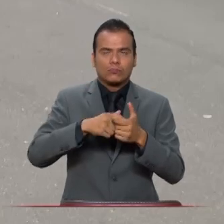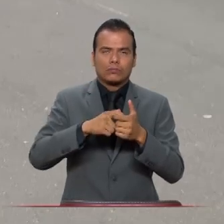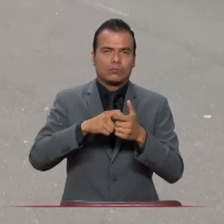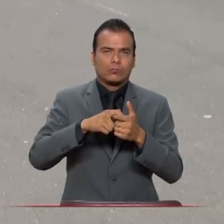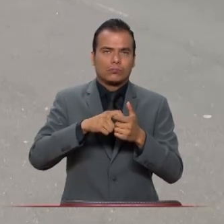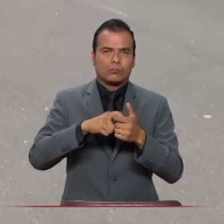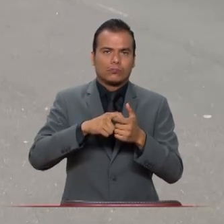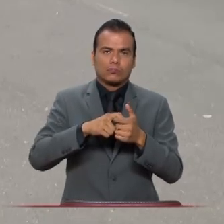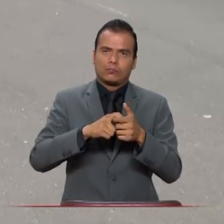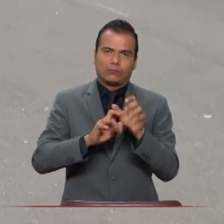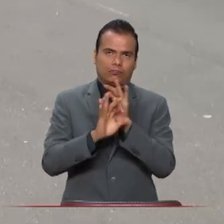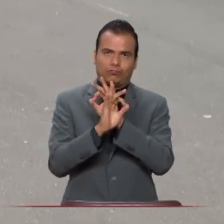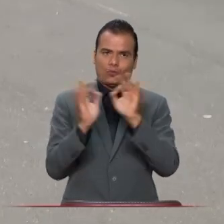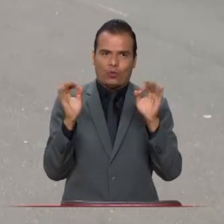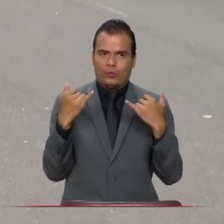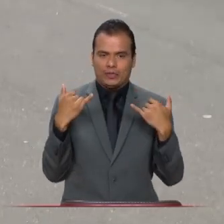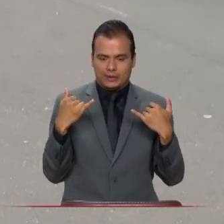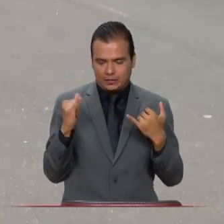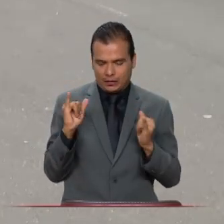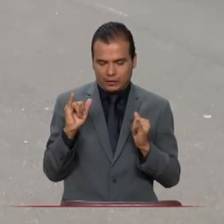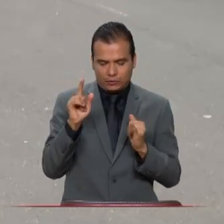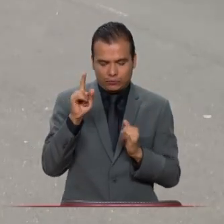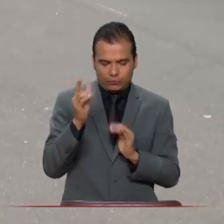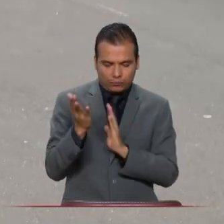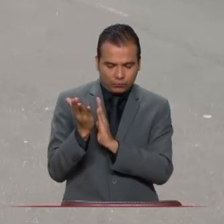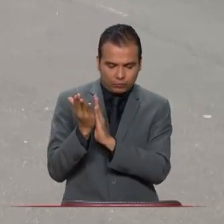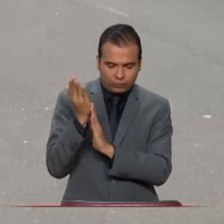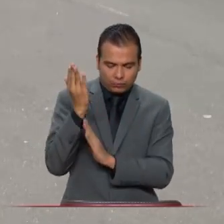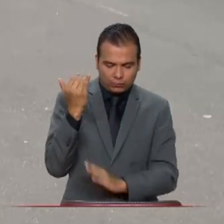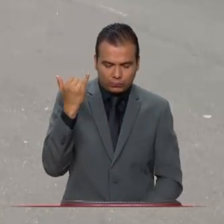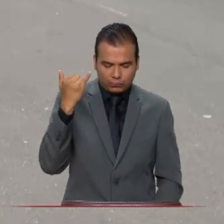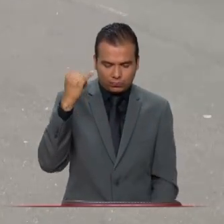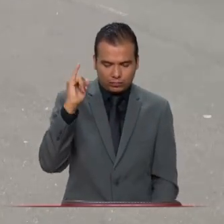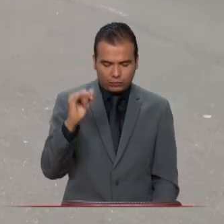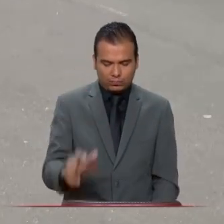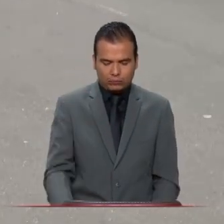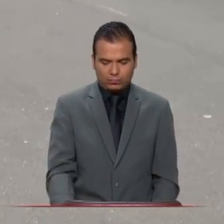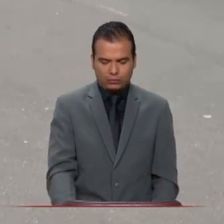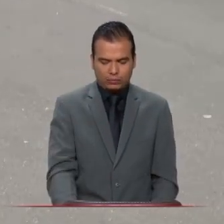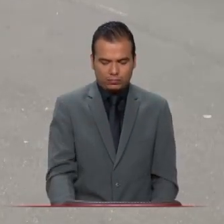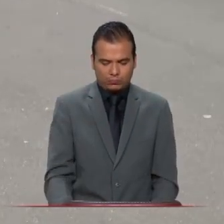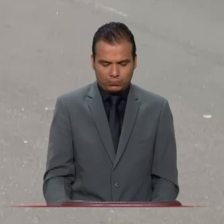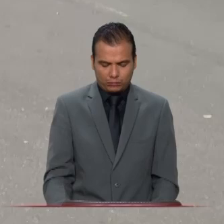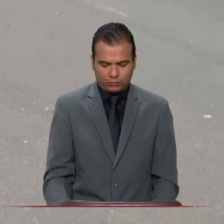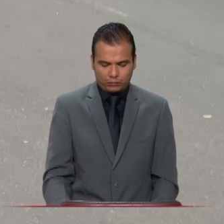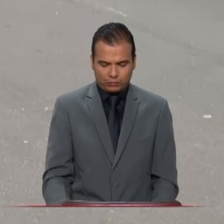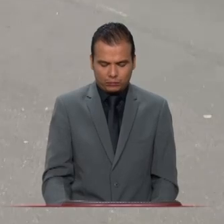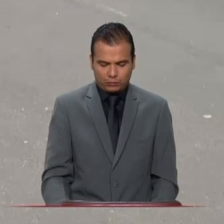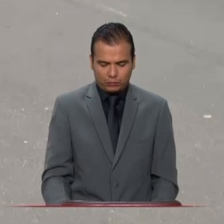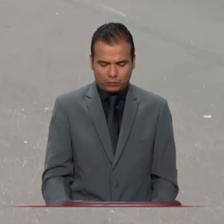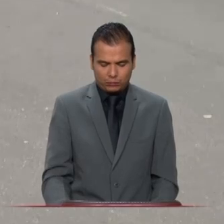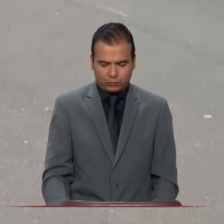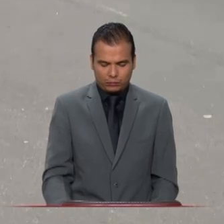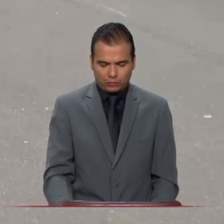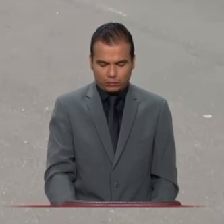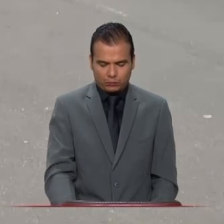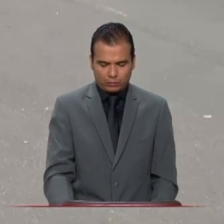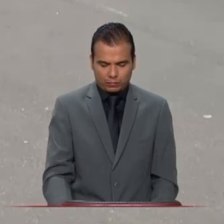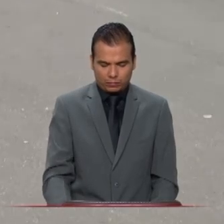Gigi, televidentes, es toda la información que se genera desde la capital de nuestro país. Este es un informe de Karen